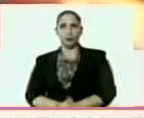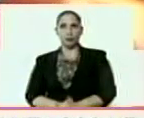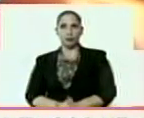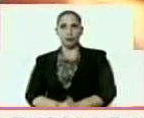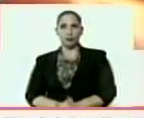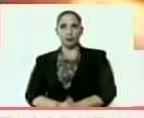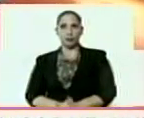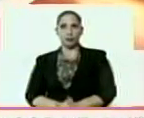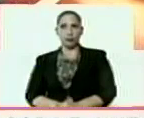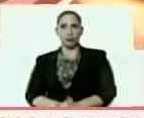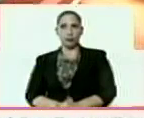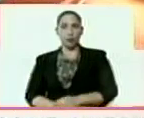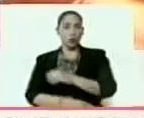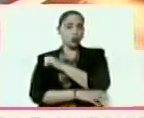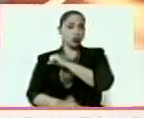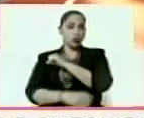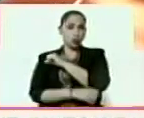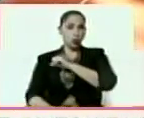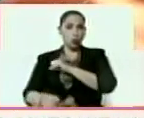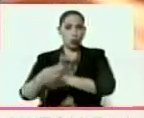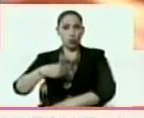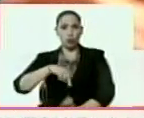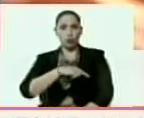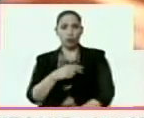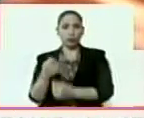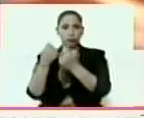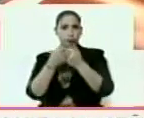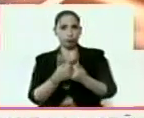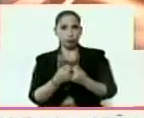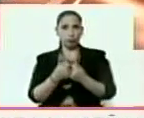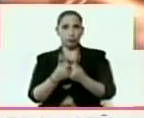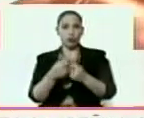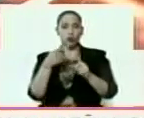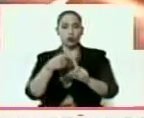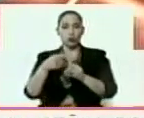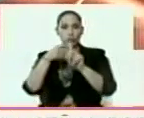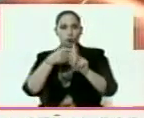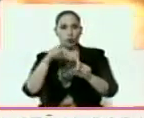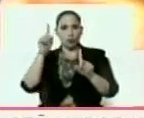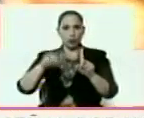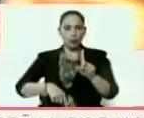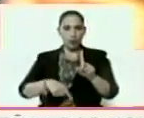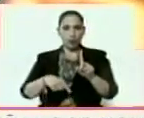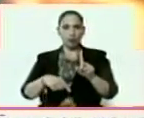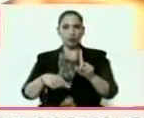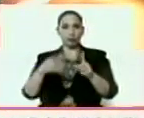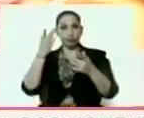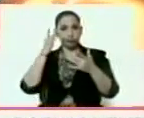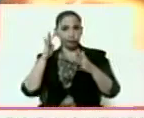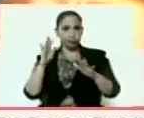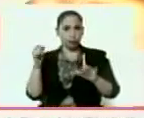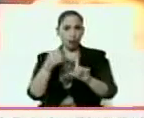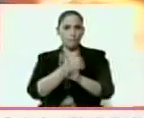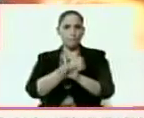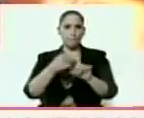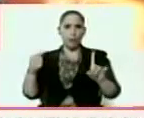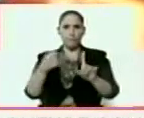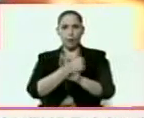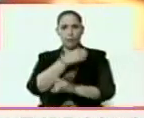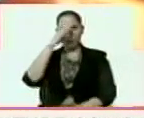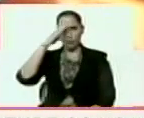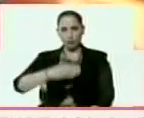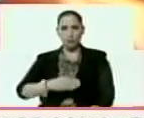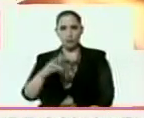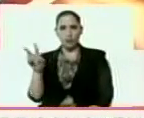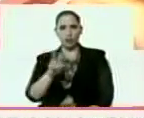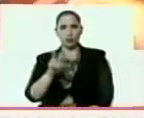recursos de Venezuela, del robo de nuestro patrimonio, que se suma también a la intencionalidad de agredir militarmente a Venezuela.